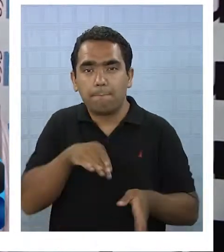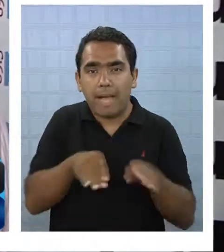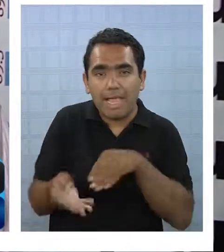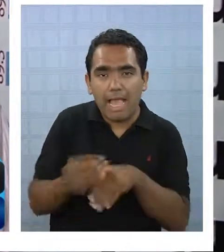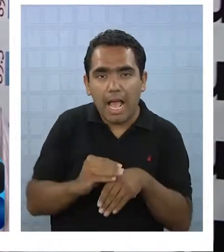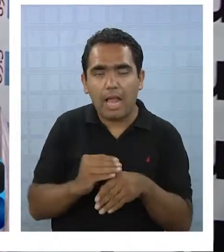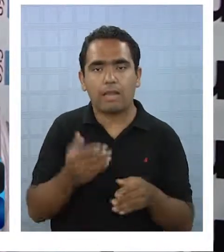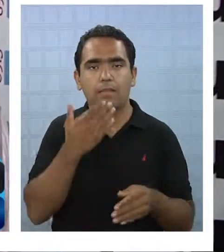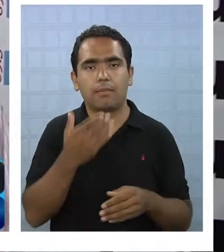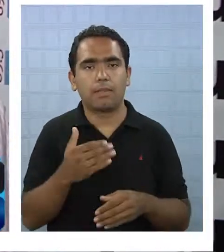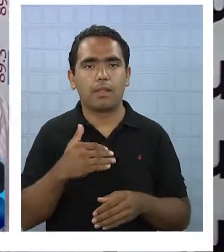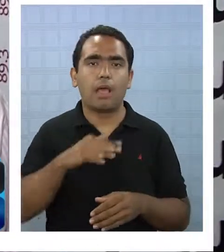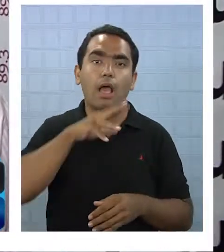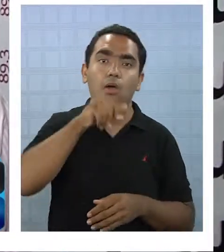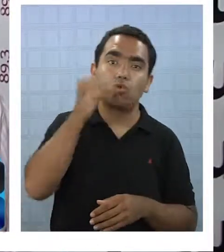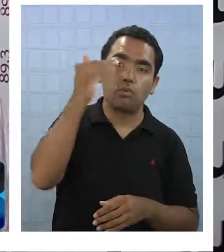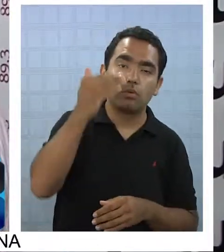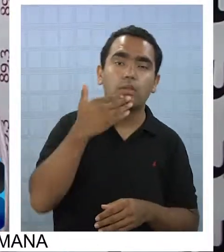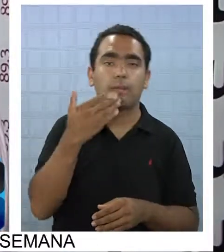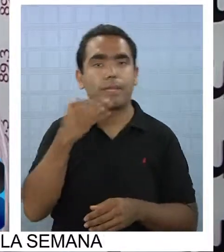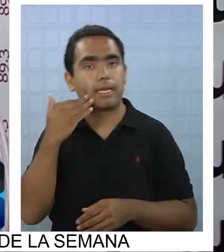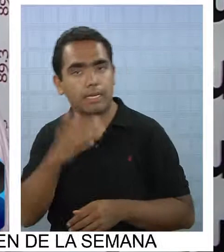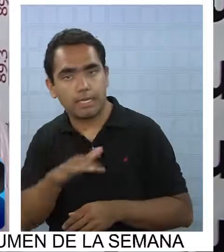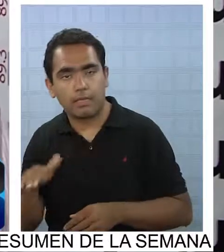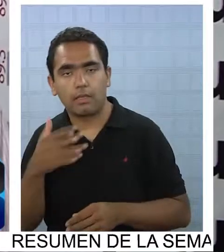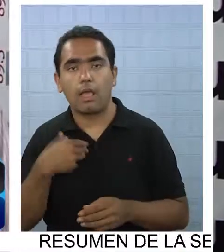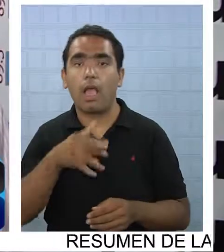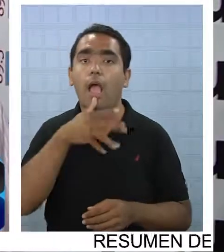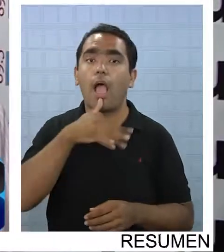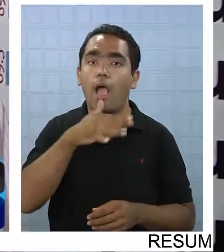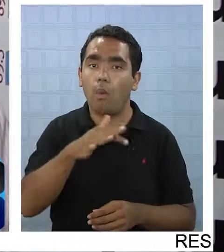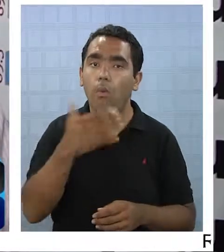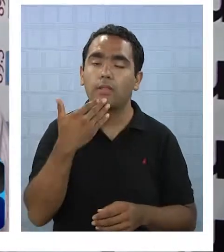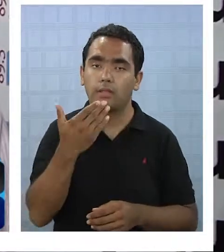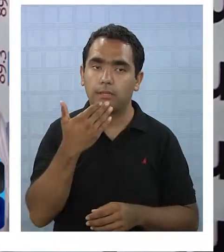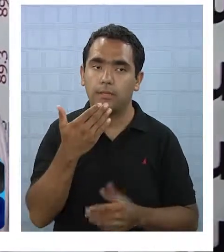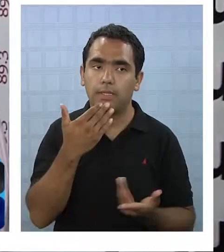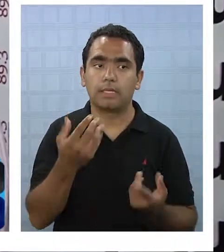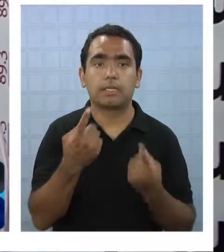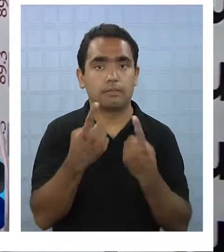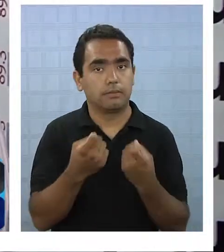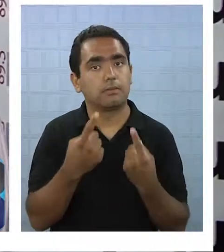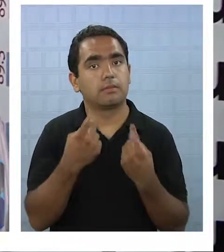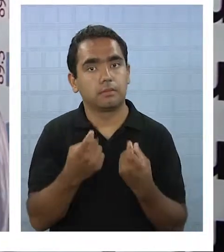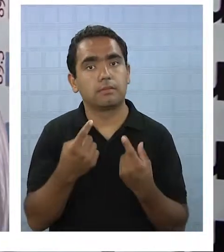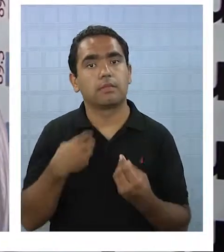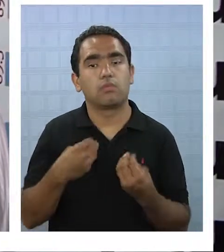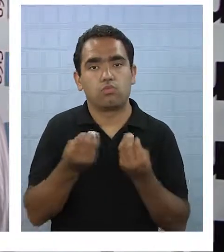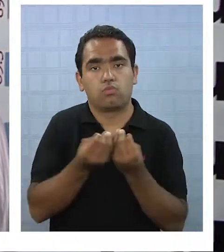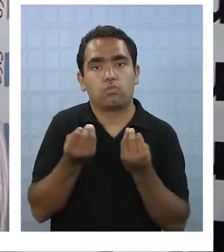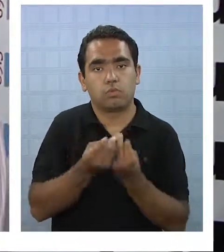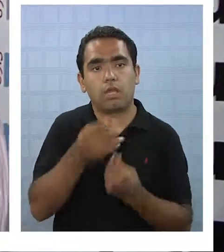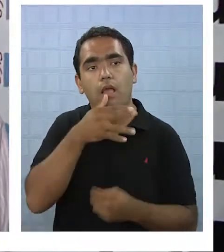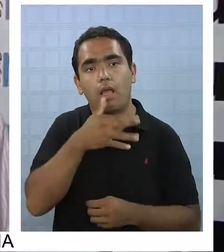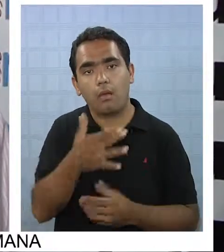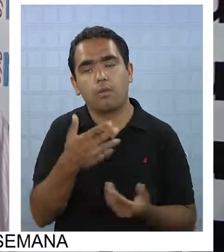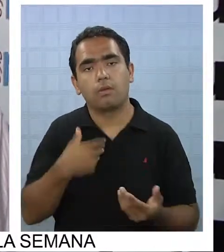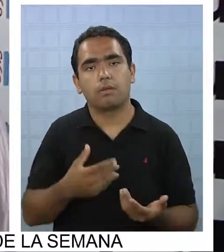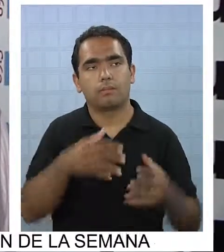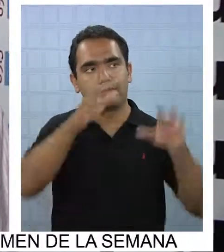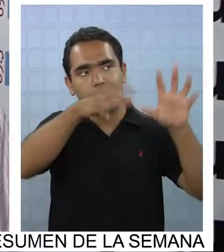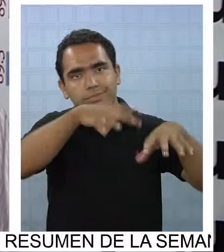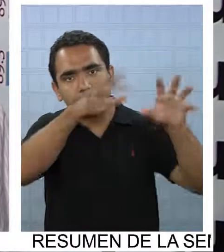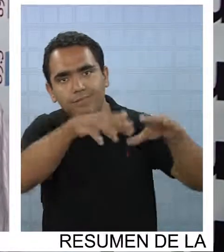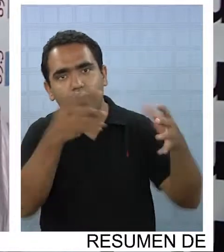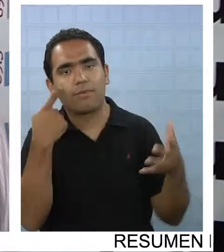adultos niños y agua también porque curiosamente lo que se necesita es harta agua después de toda la que cayó